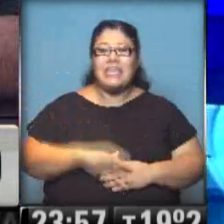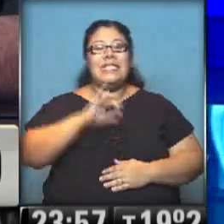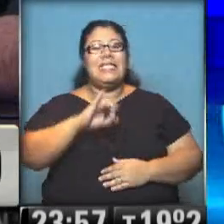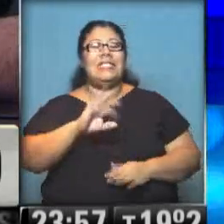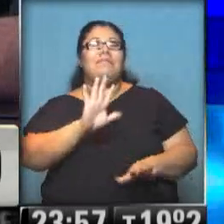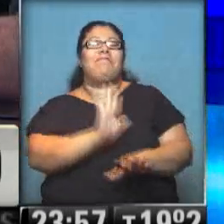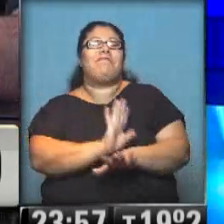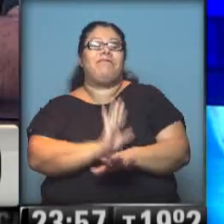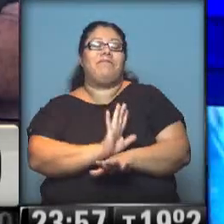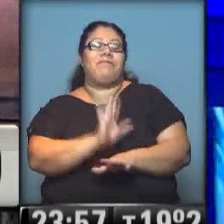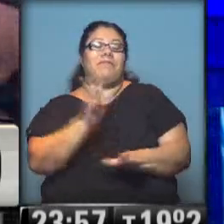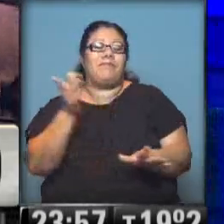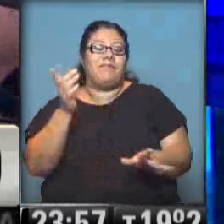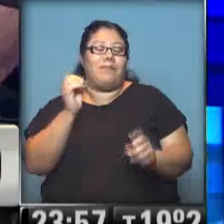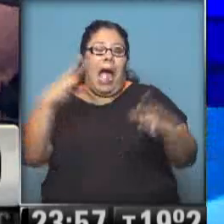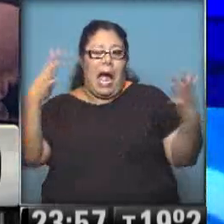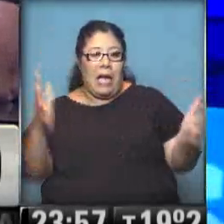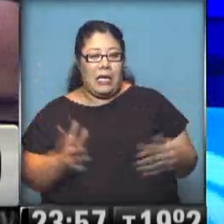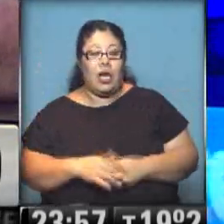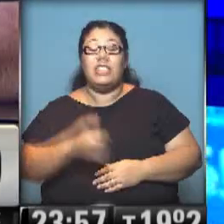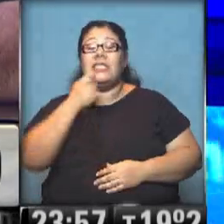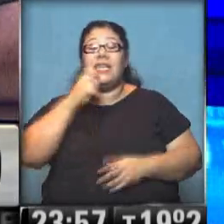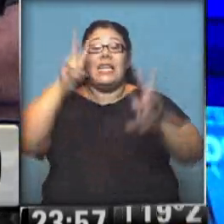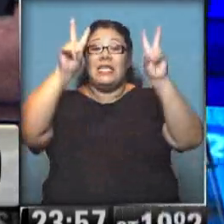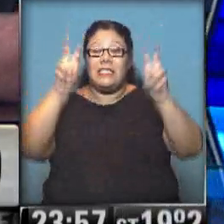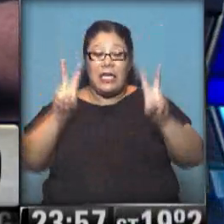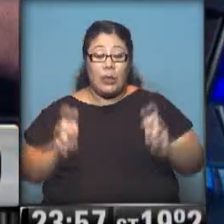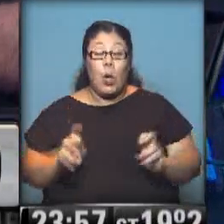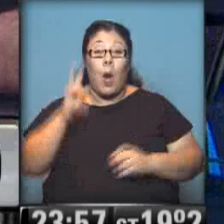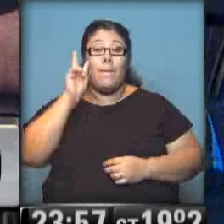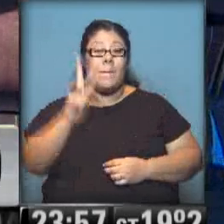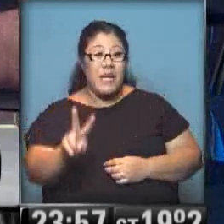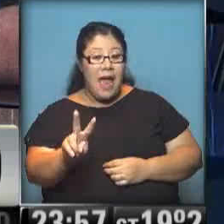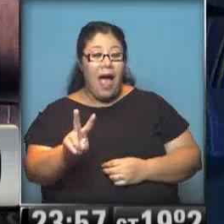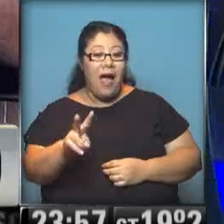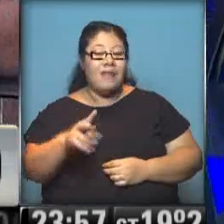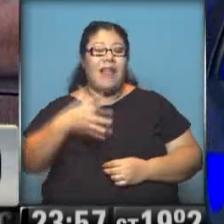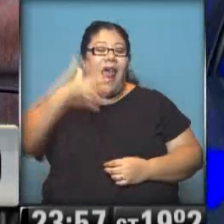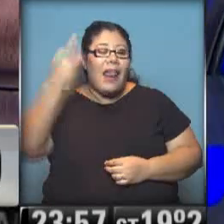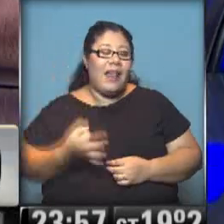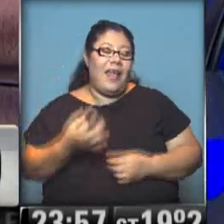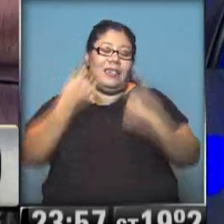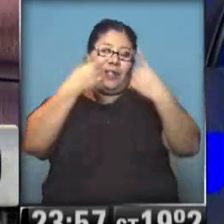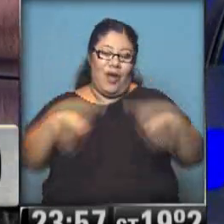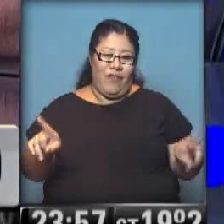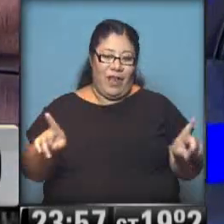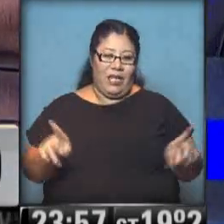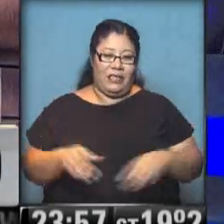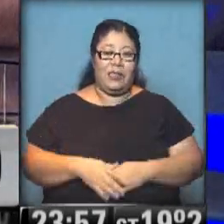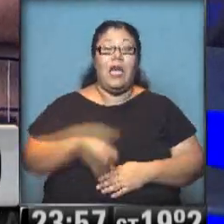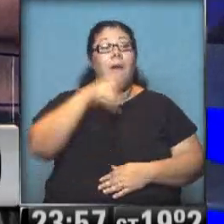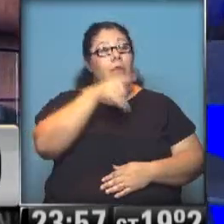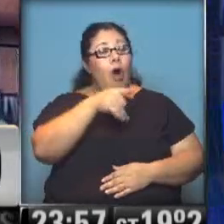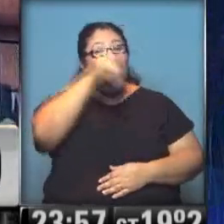es una especie de sátira. No, si vos te fijas los títulos vas a ver que eso es una pavada. No es la realidad. Claro, vos sí sos un tipo que está relacionado con la